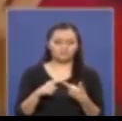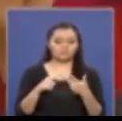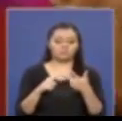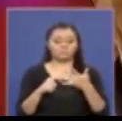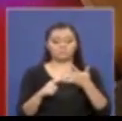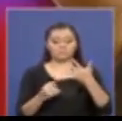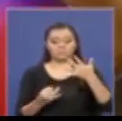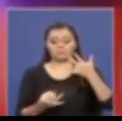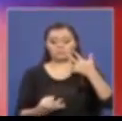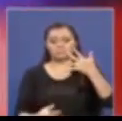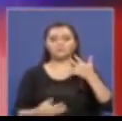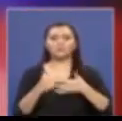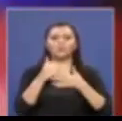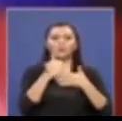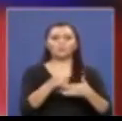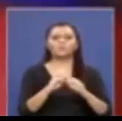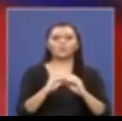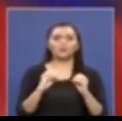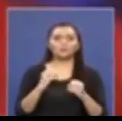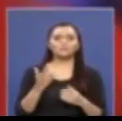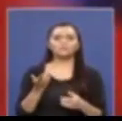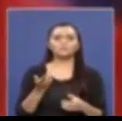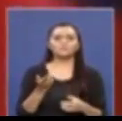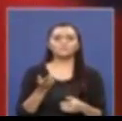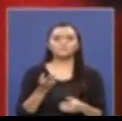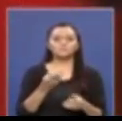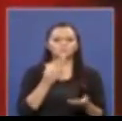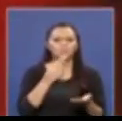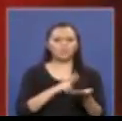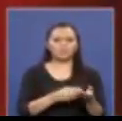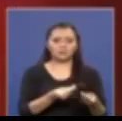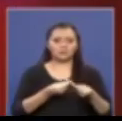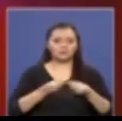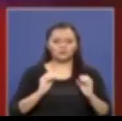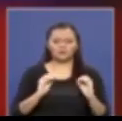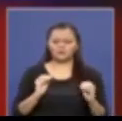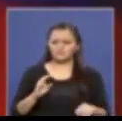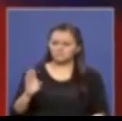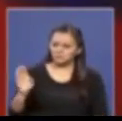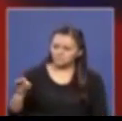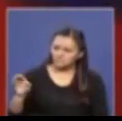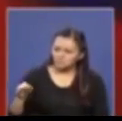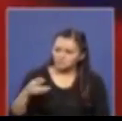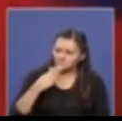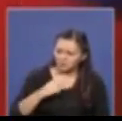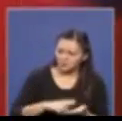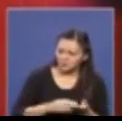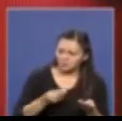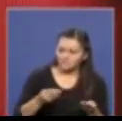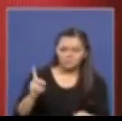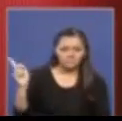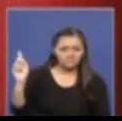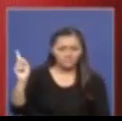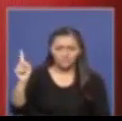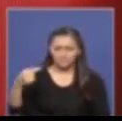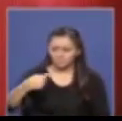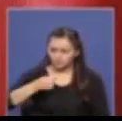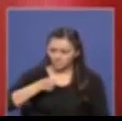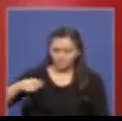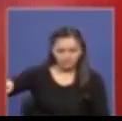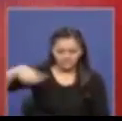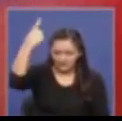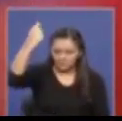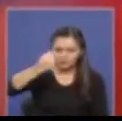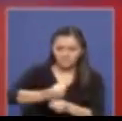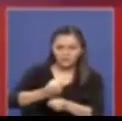esto. ¿Y por qué no se le ha ayudado? Y la respuesta es que no nos hizo la solicitud. ¿Qué solicitud? Nosotros tenemos que mandar, en estos casos, a